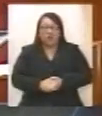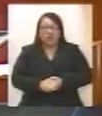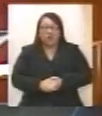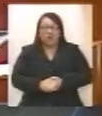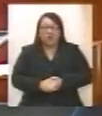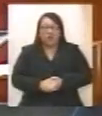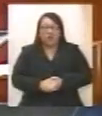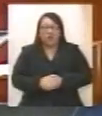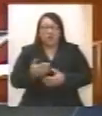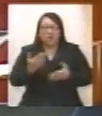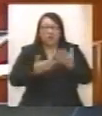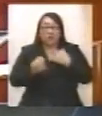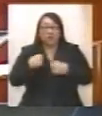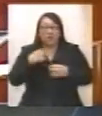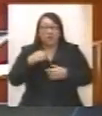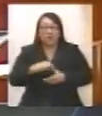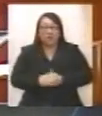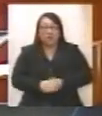Servicio civil.